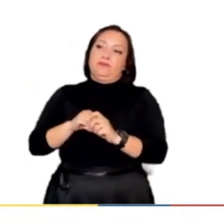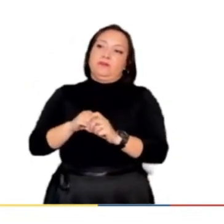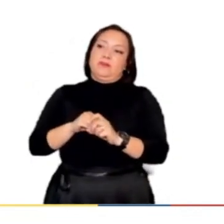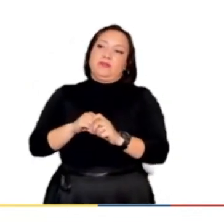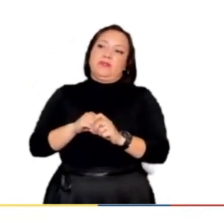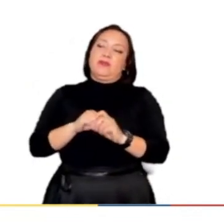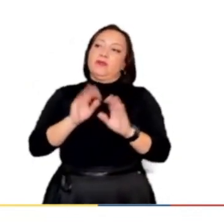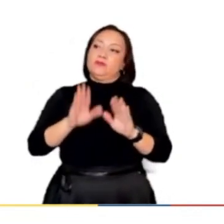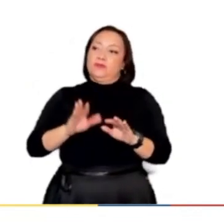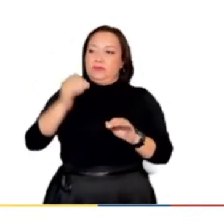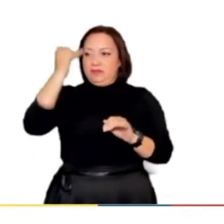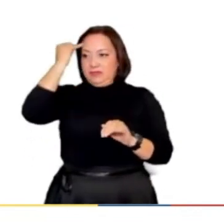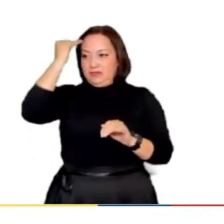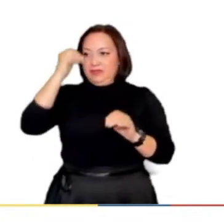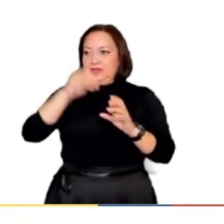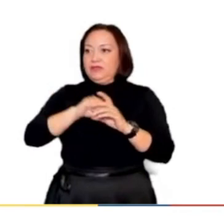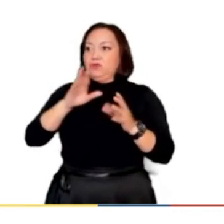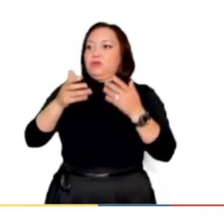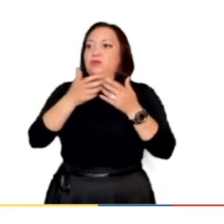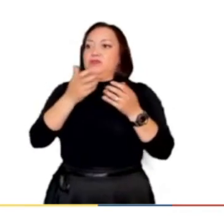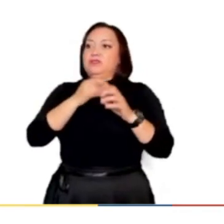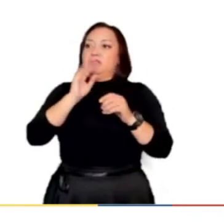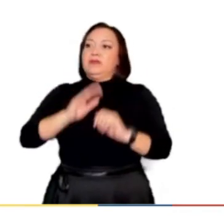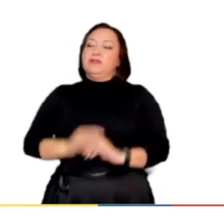es un sistema